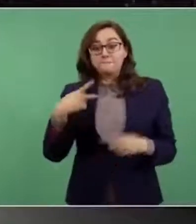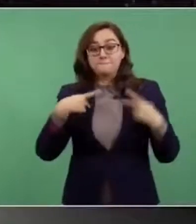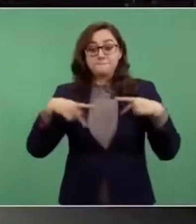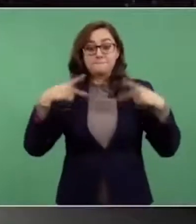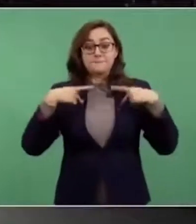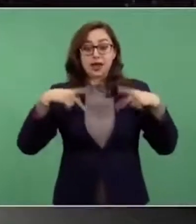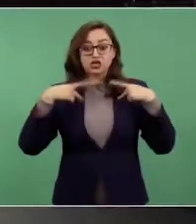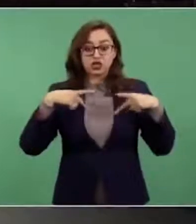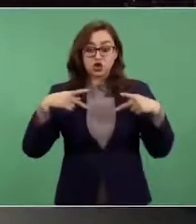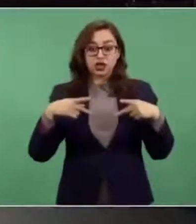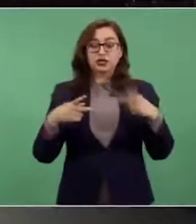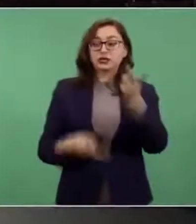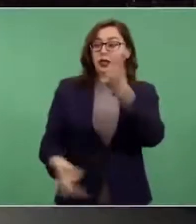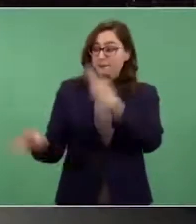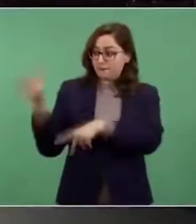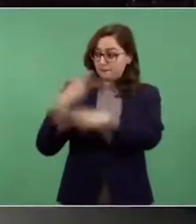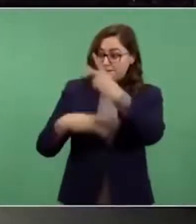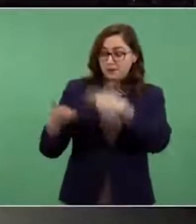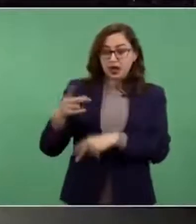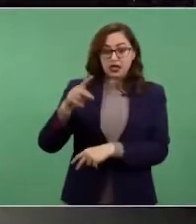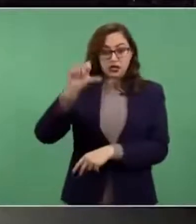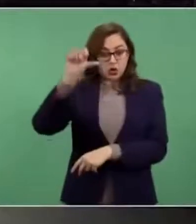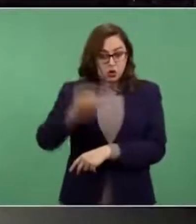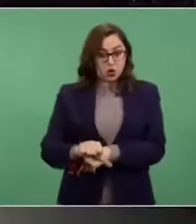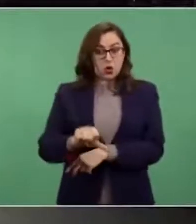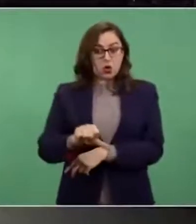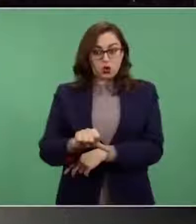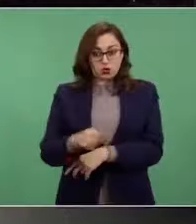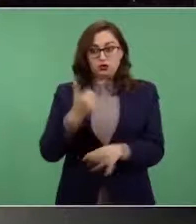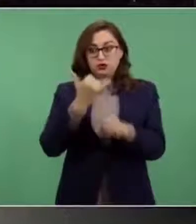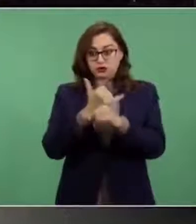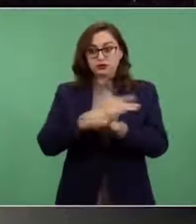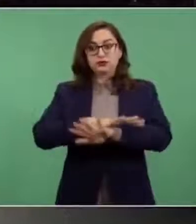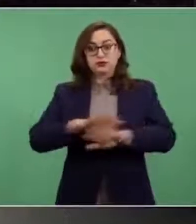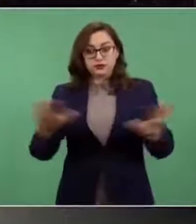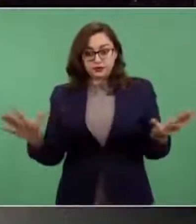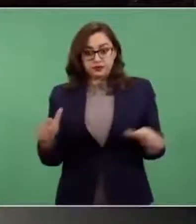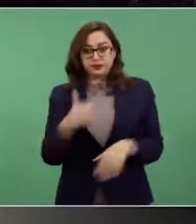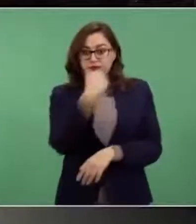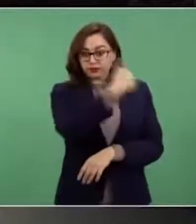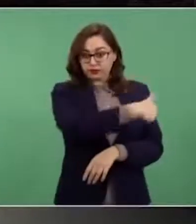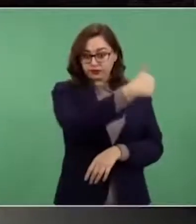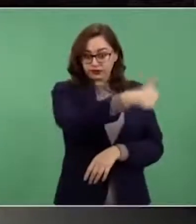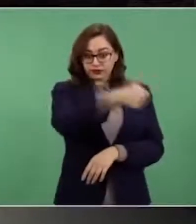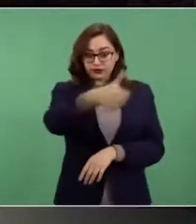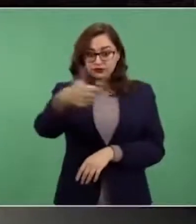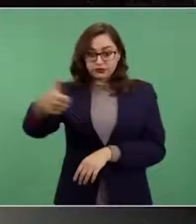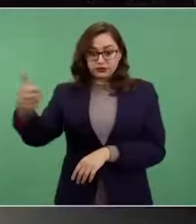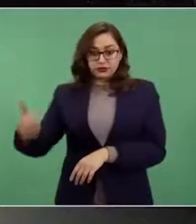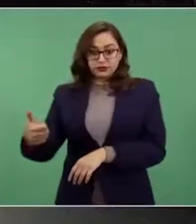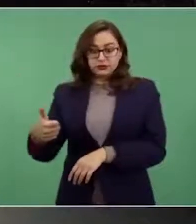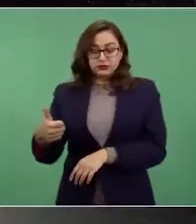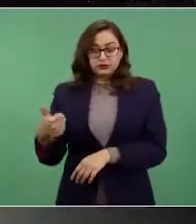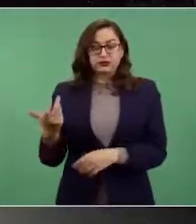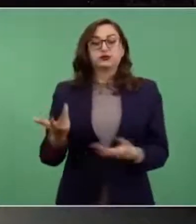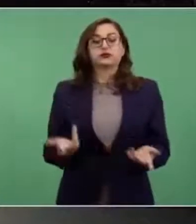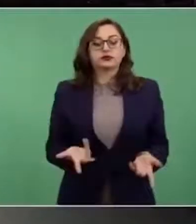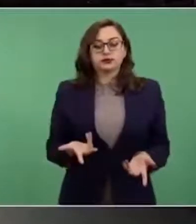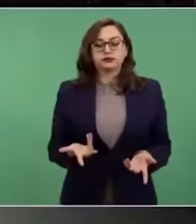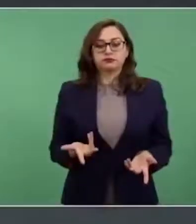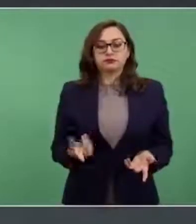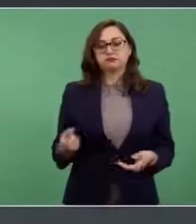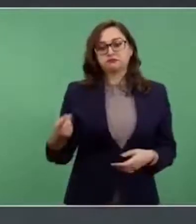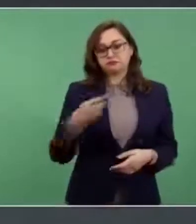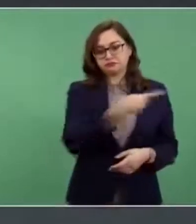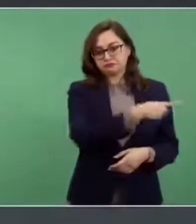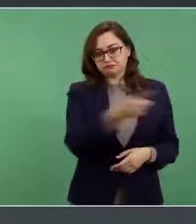asistiera a este informe, que vienen por su